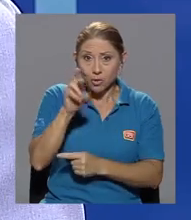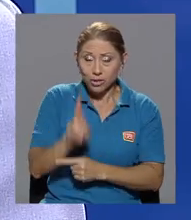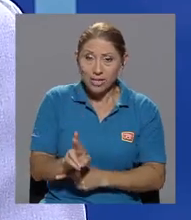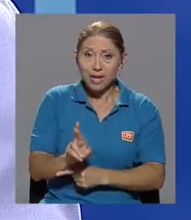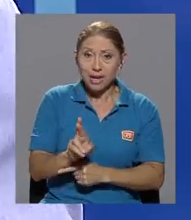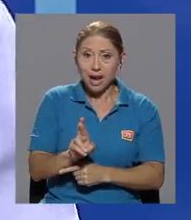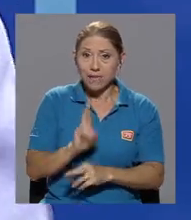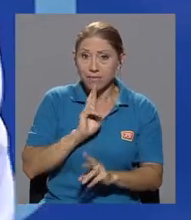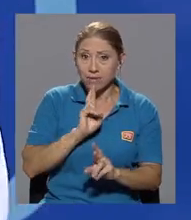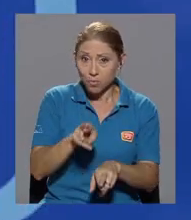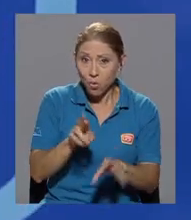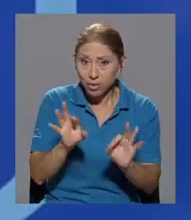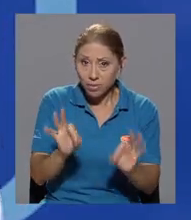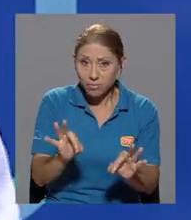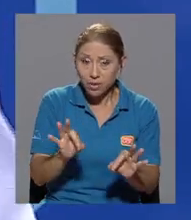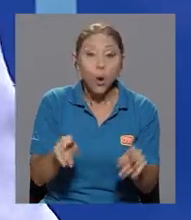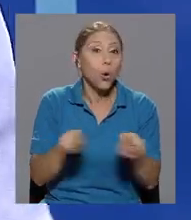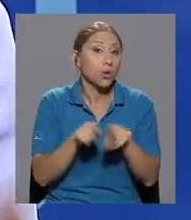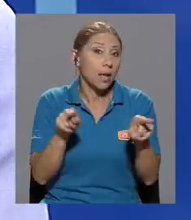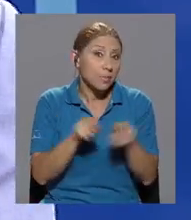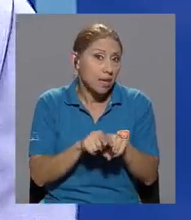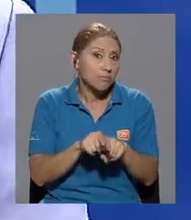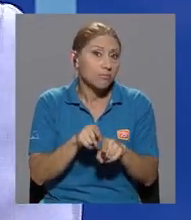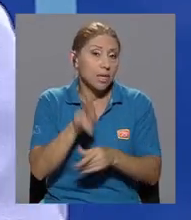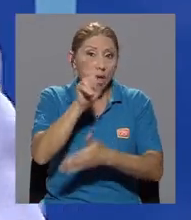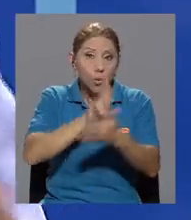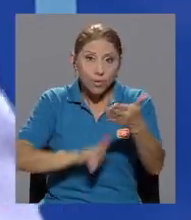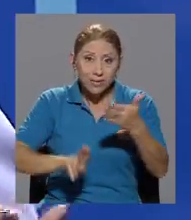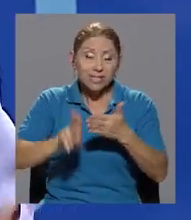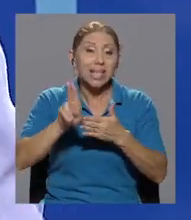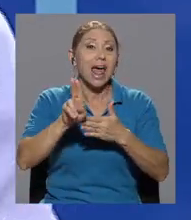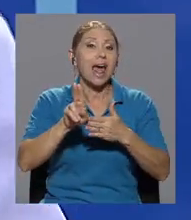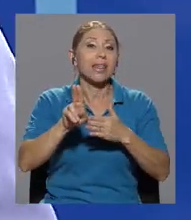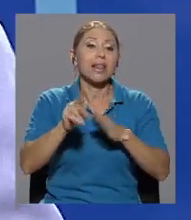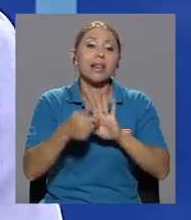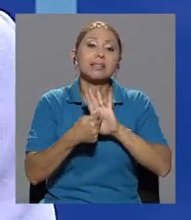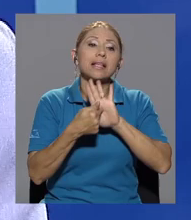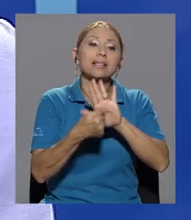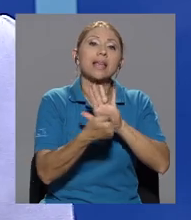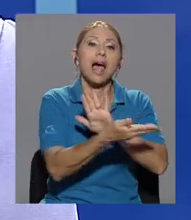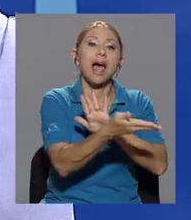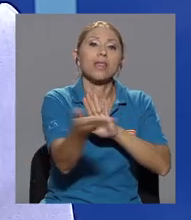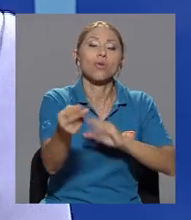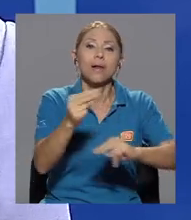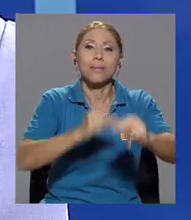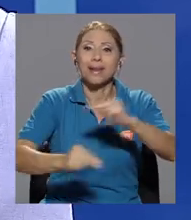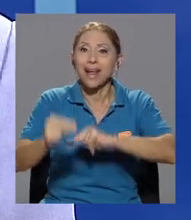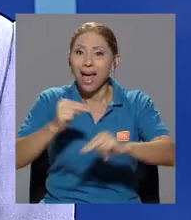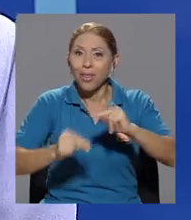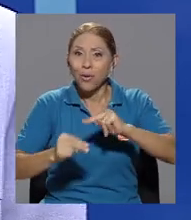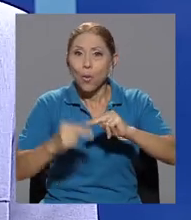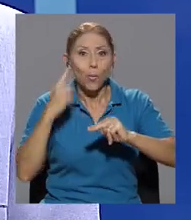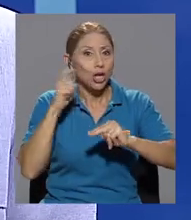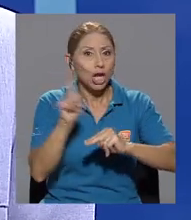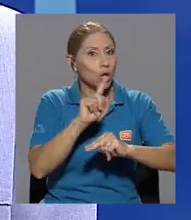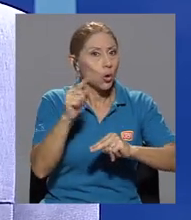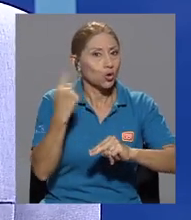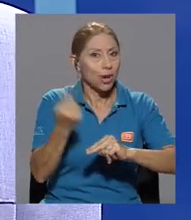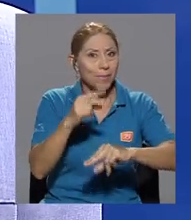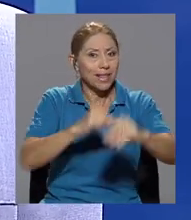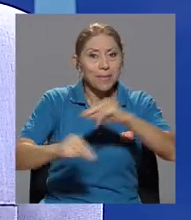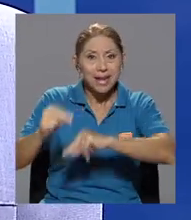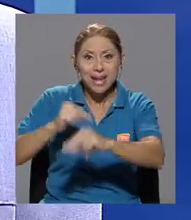costa rica o también insta la universidad enseñando al mercado que no necesariamente es el mercado el que define el perfil del comunicador